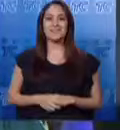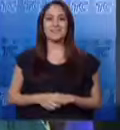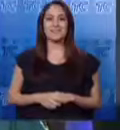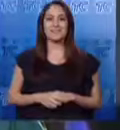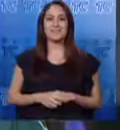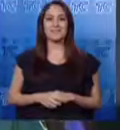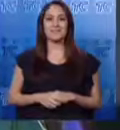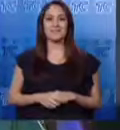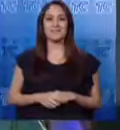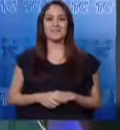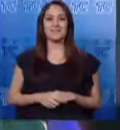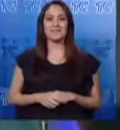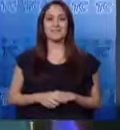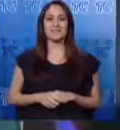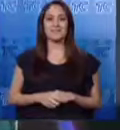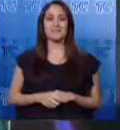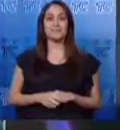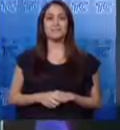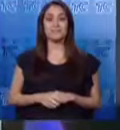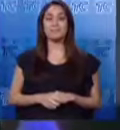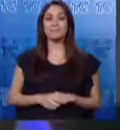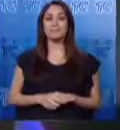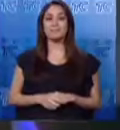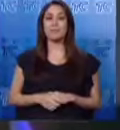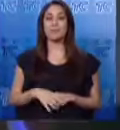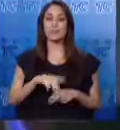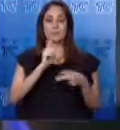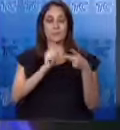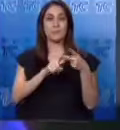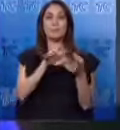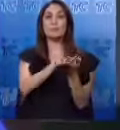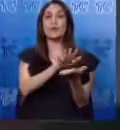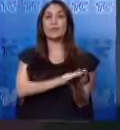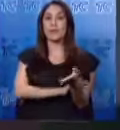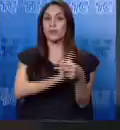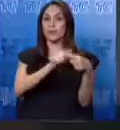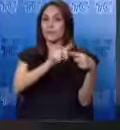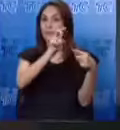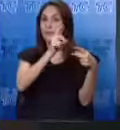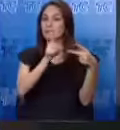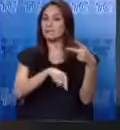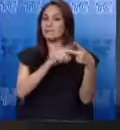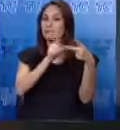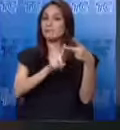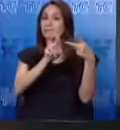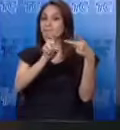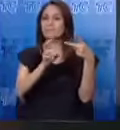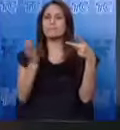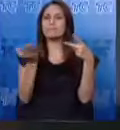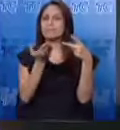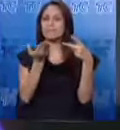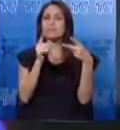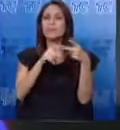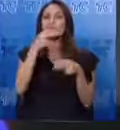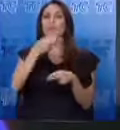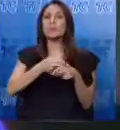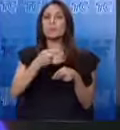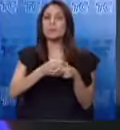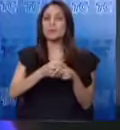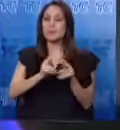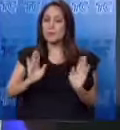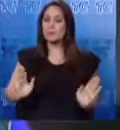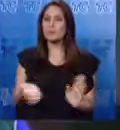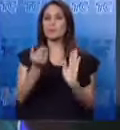Sí, tenemos un segundo proyecto grande. El segundo proyecto se llama